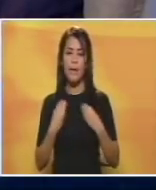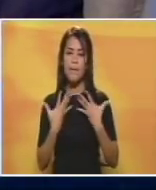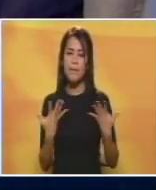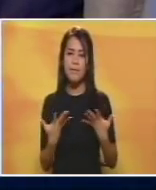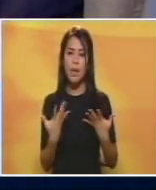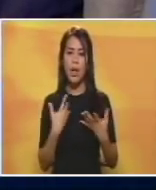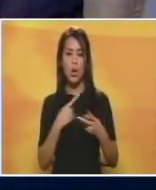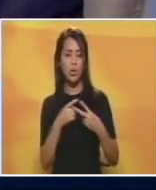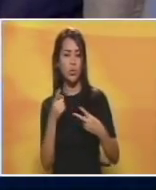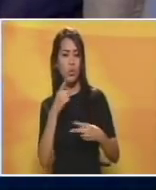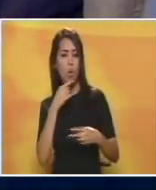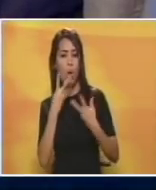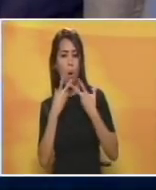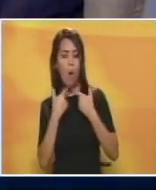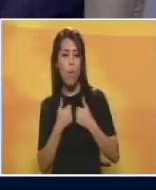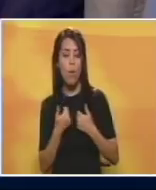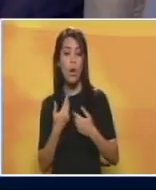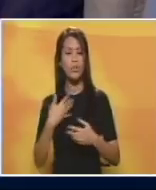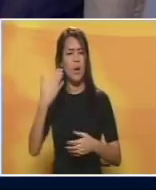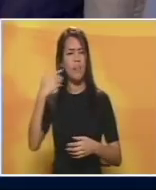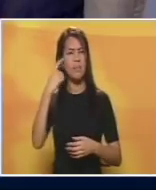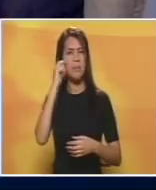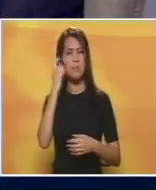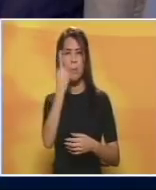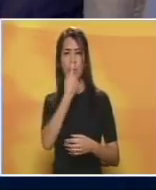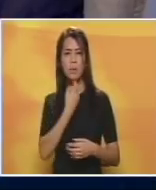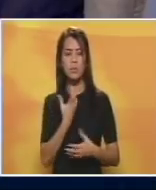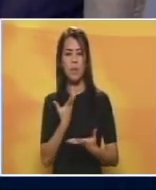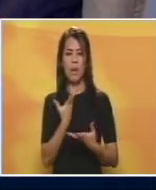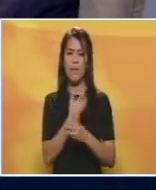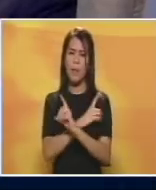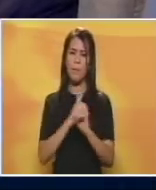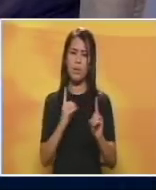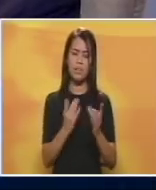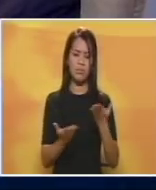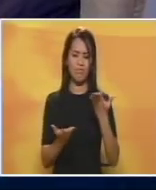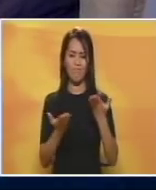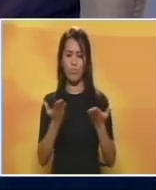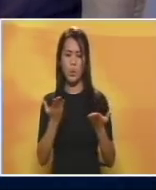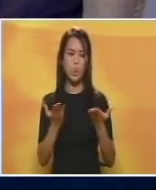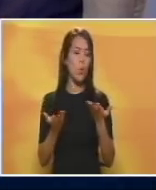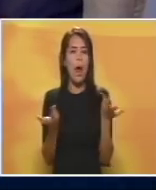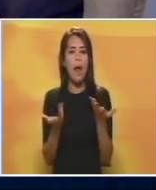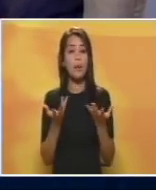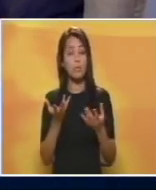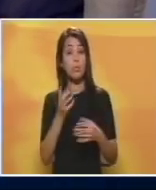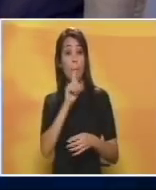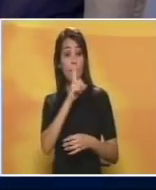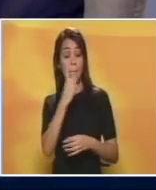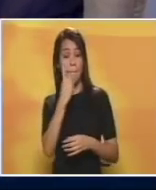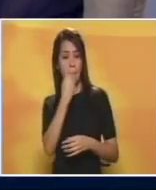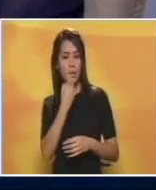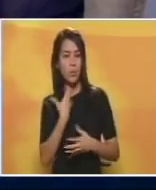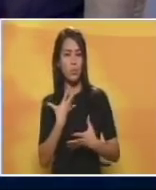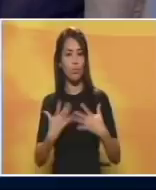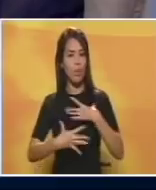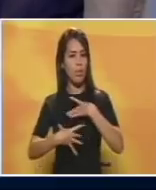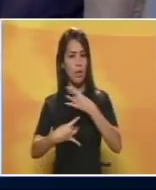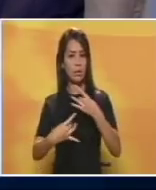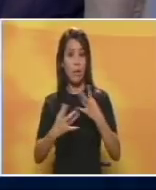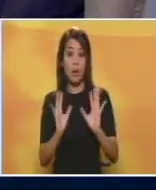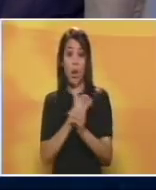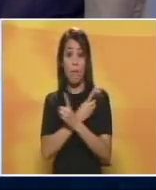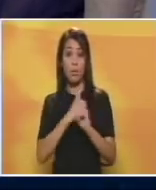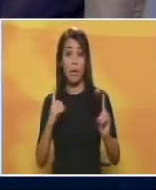color o de otro. Antes me preguntaba de qué lado está la democracia, que me pareció una pregunta interesante. Pues claro, la democracia está del